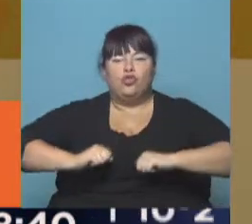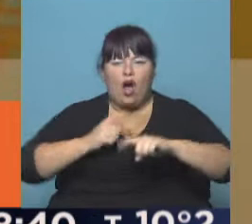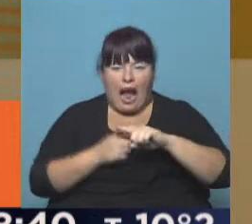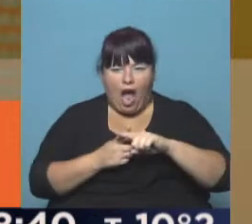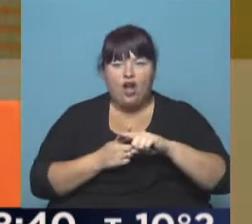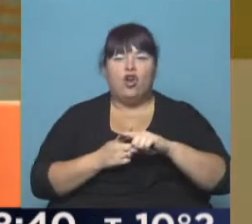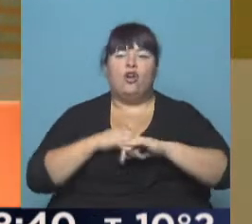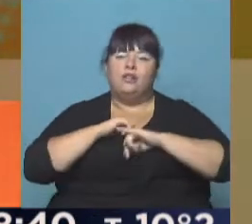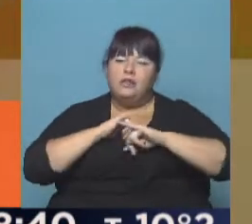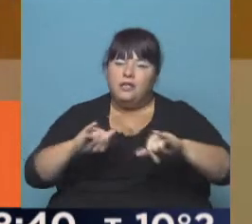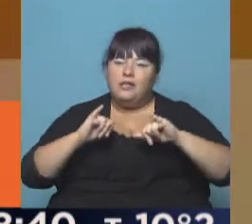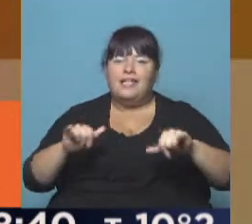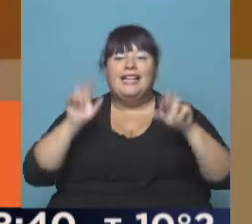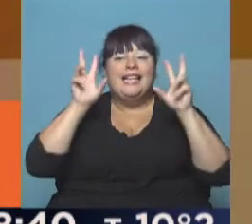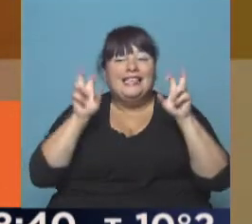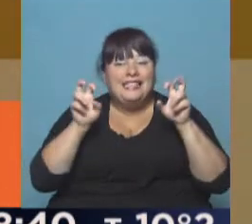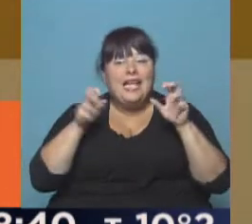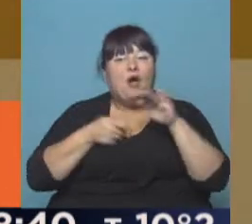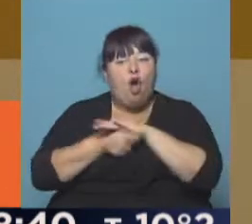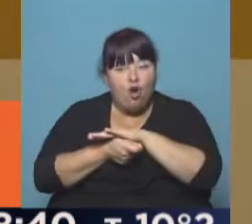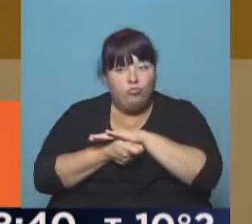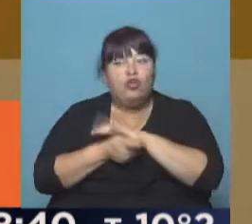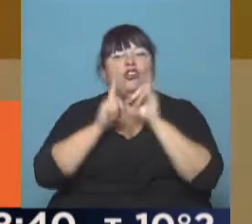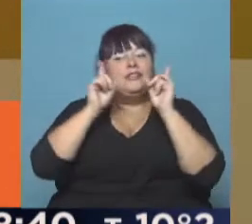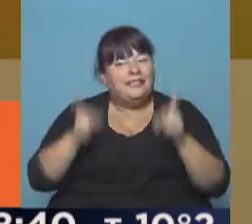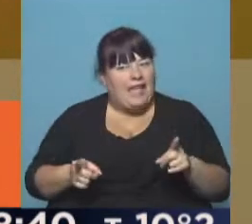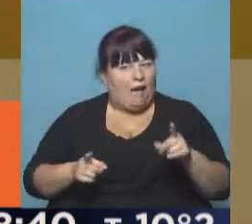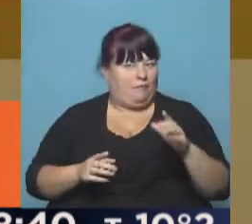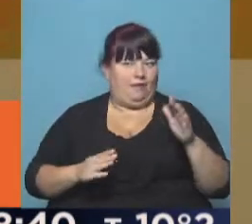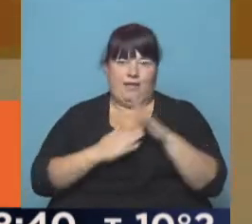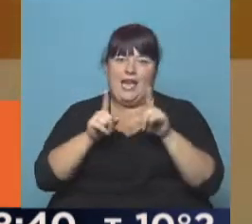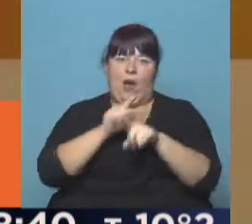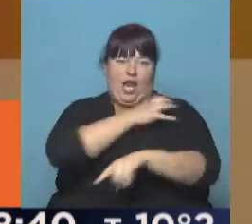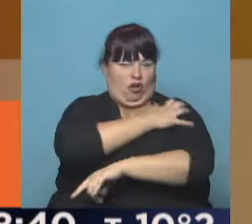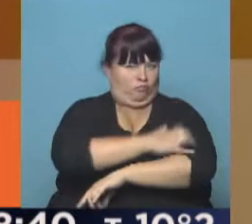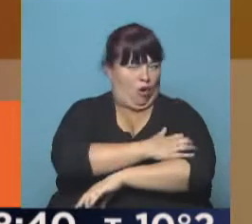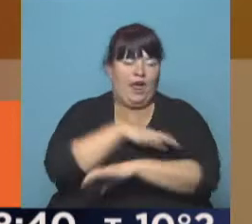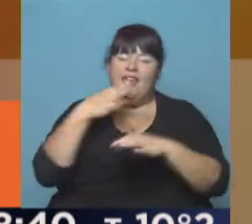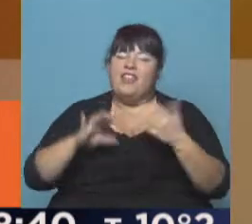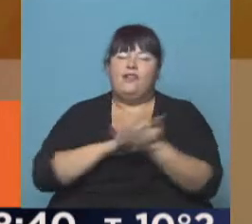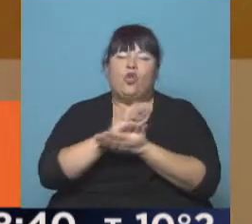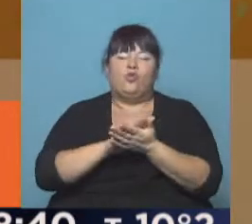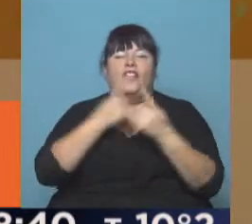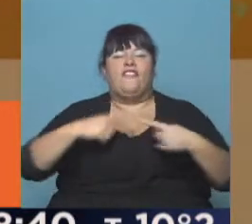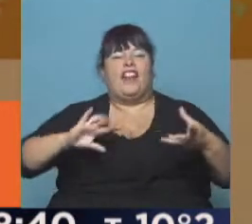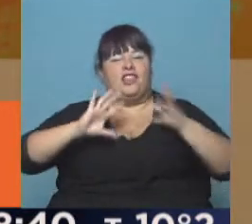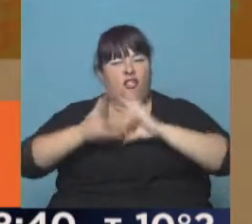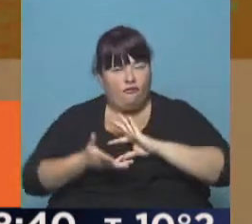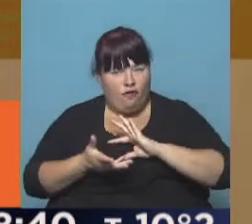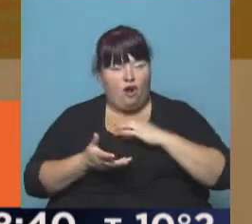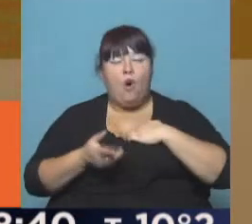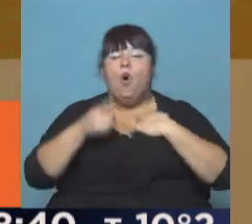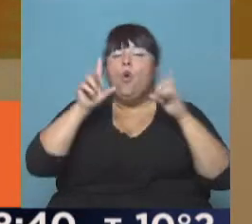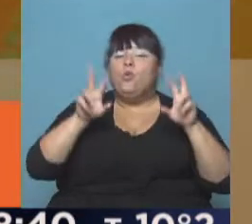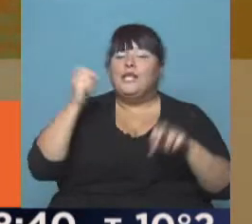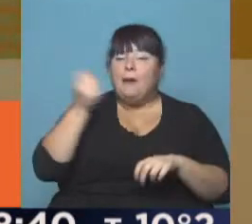venimos diciendo que el tema de la corrupción también estructural como la pobreza hay que abordarlos de distintos lugares y uno de los